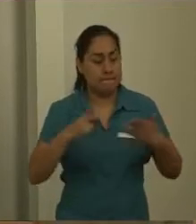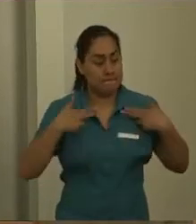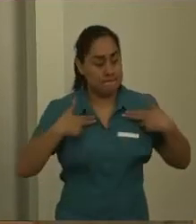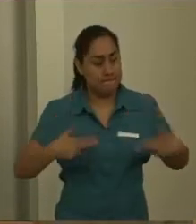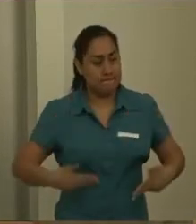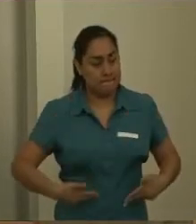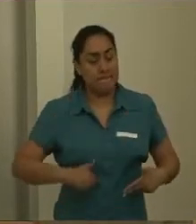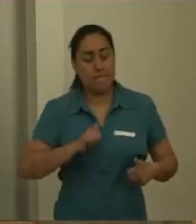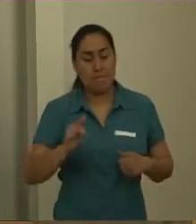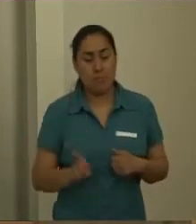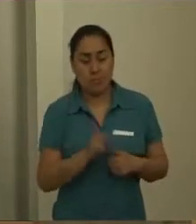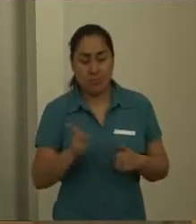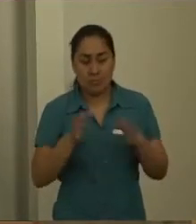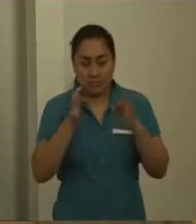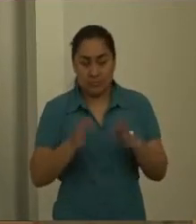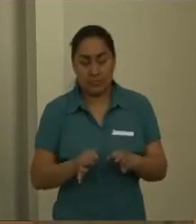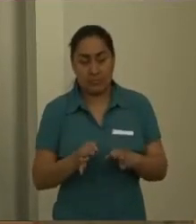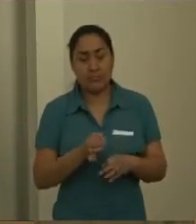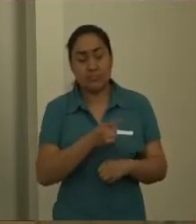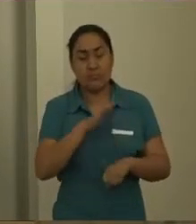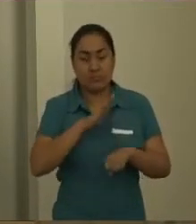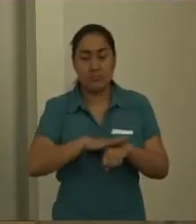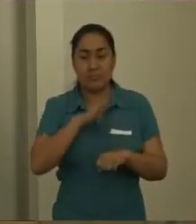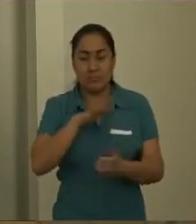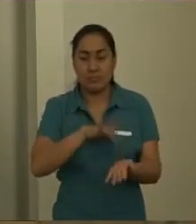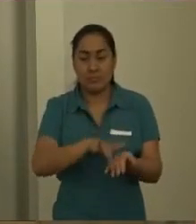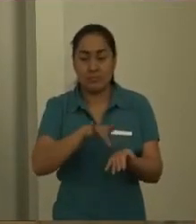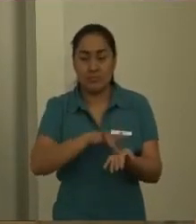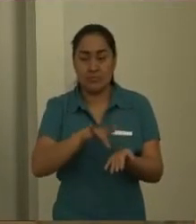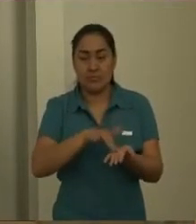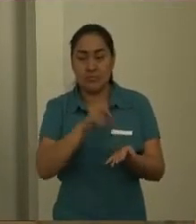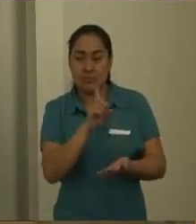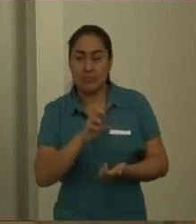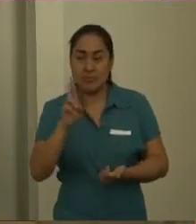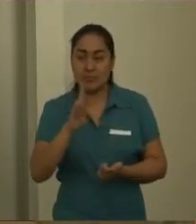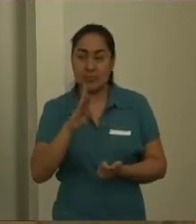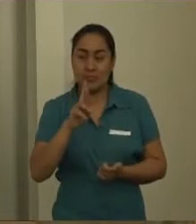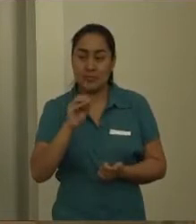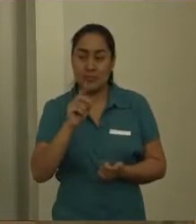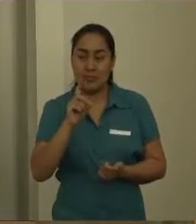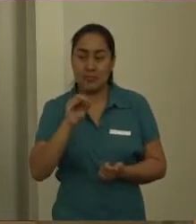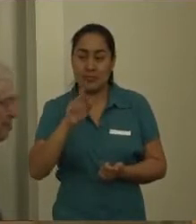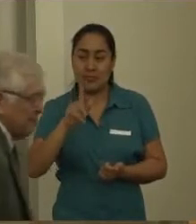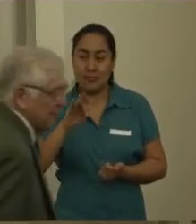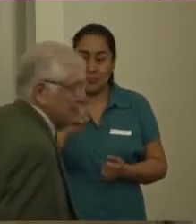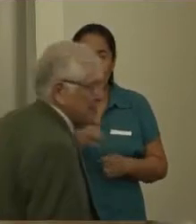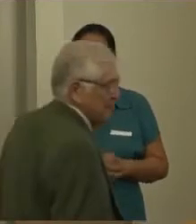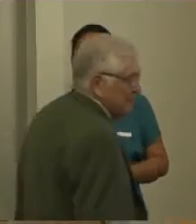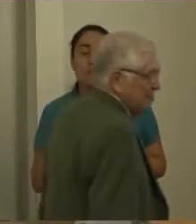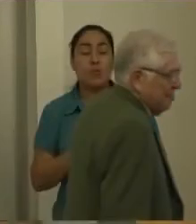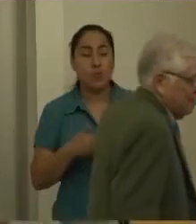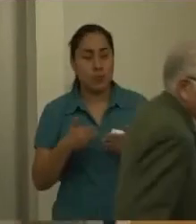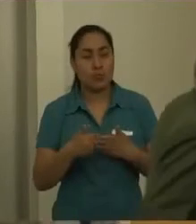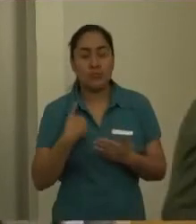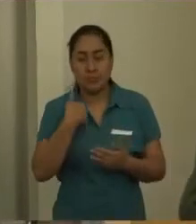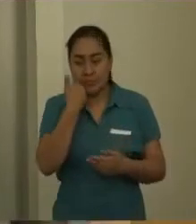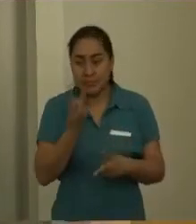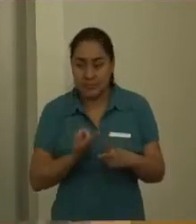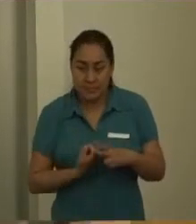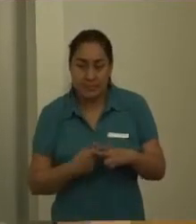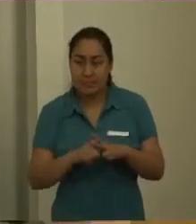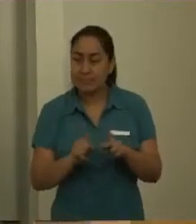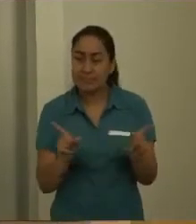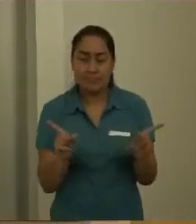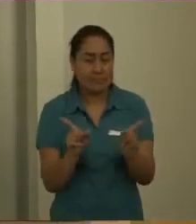pueblos originarios que tanto importaban al doctor rodolfo stavenhagen quisiera iniciar recordando brevemente